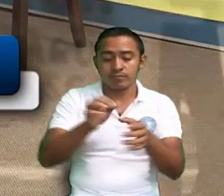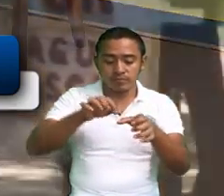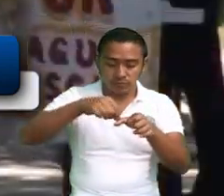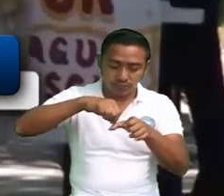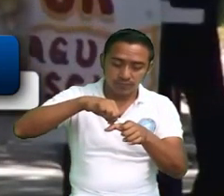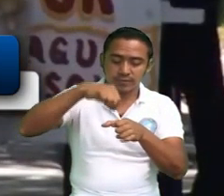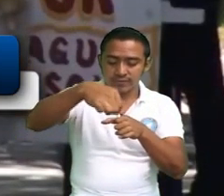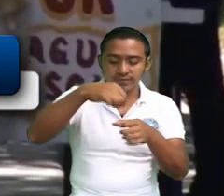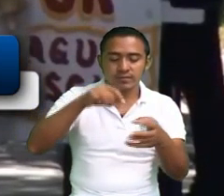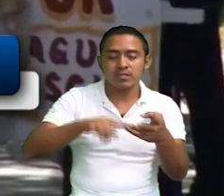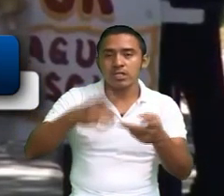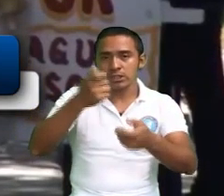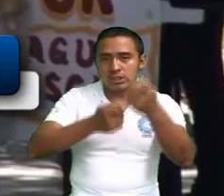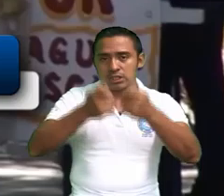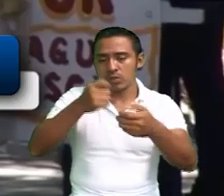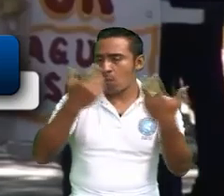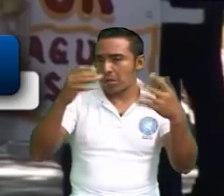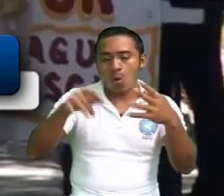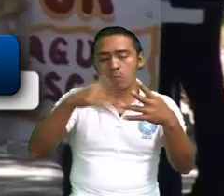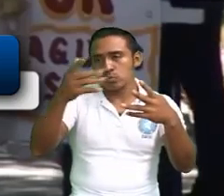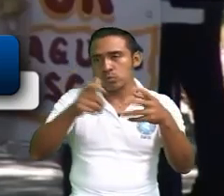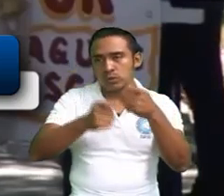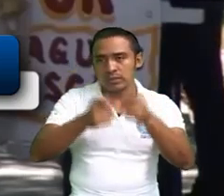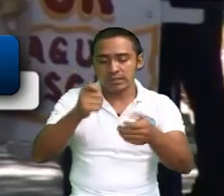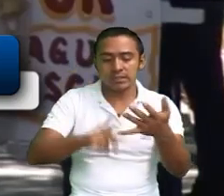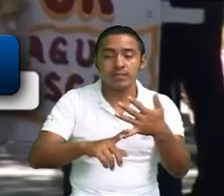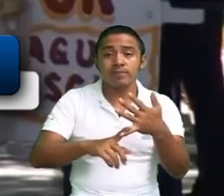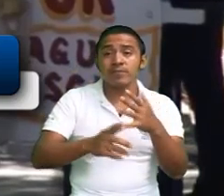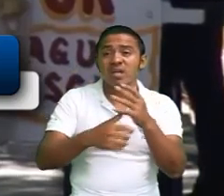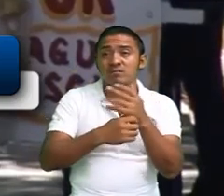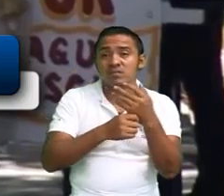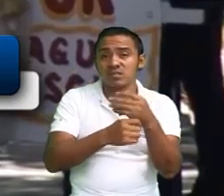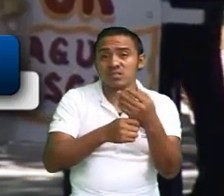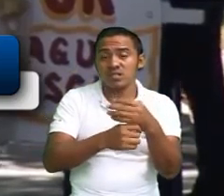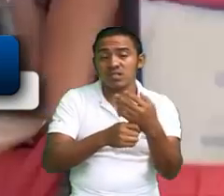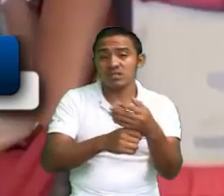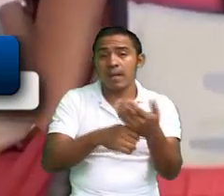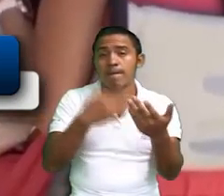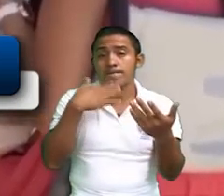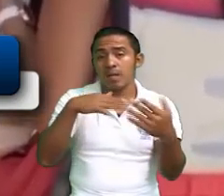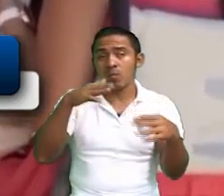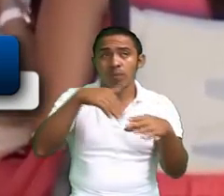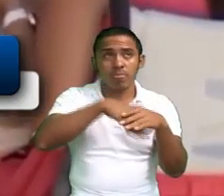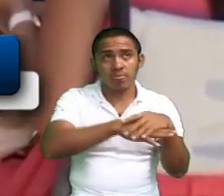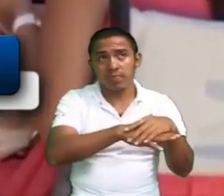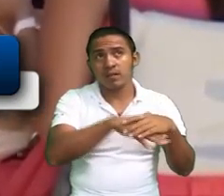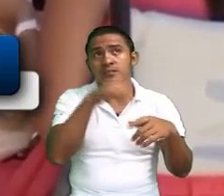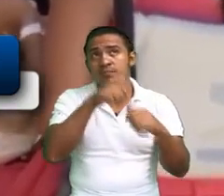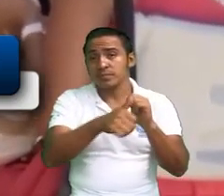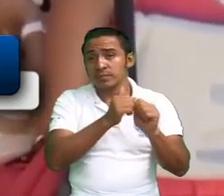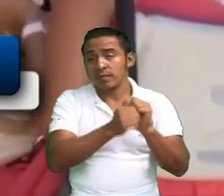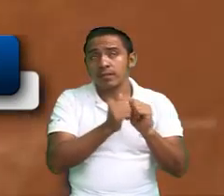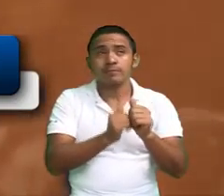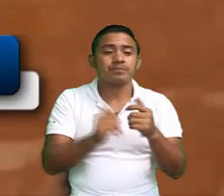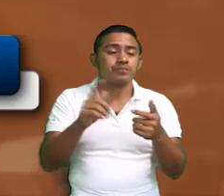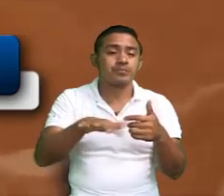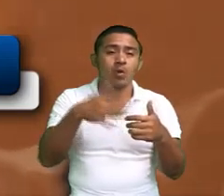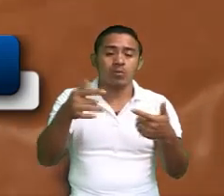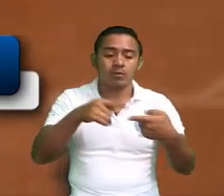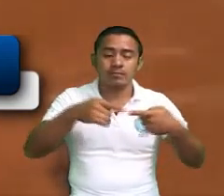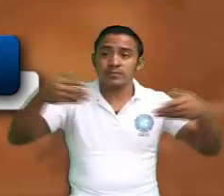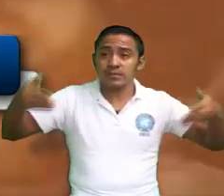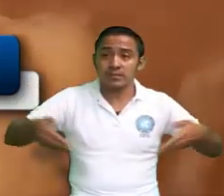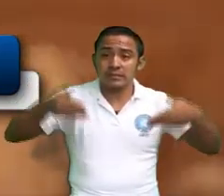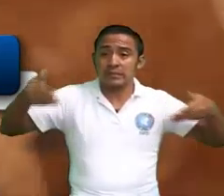los lácteos, los derivados de los lácteos, las carnes, sobre todo cuando están mal almacenadas y mal refrigeradas, y también tenemos las ensaladas,